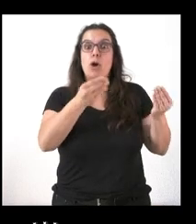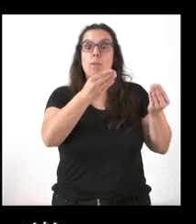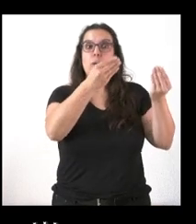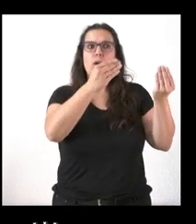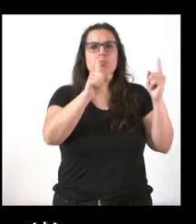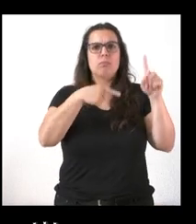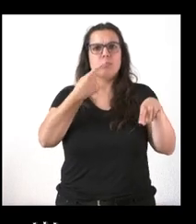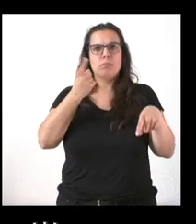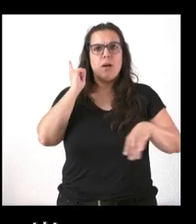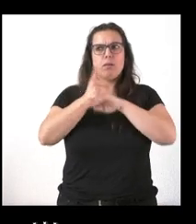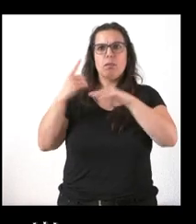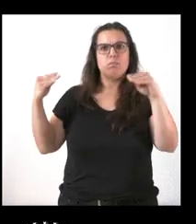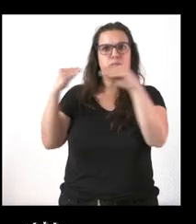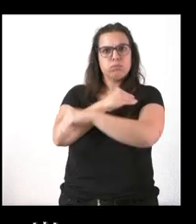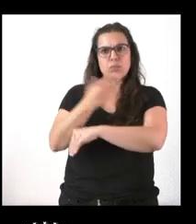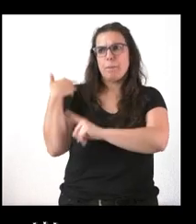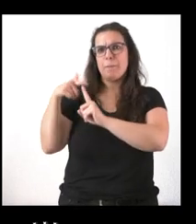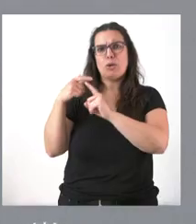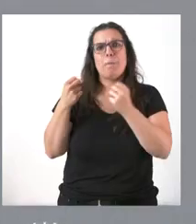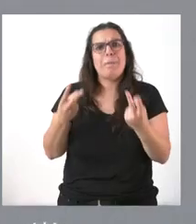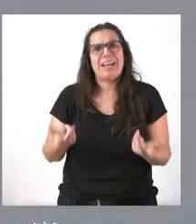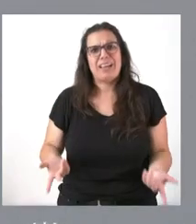qué se aprobó una orden en mayo